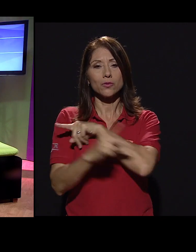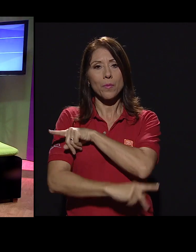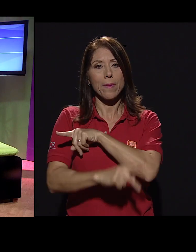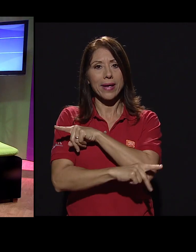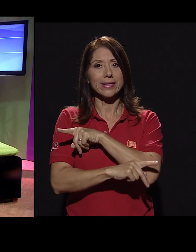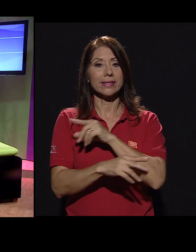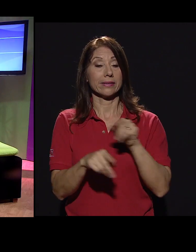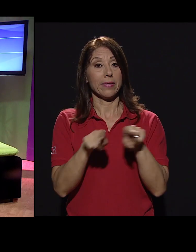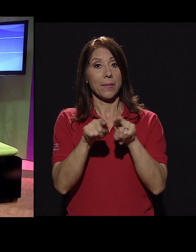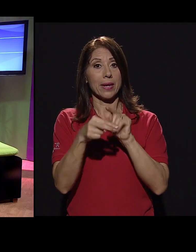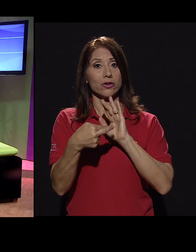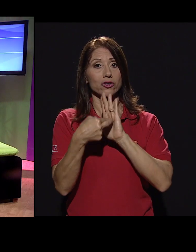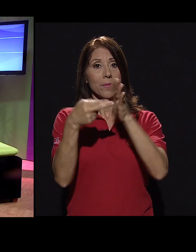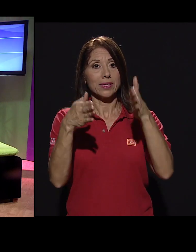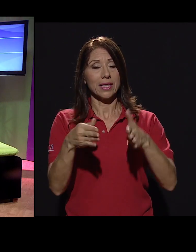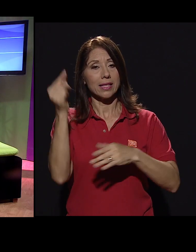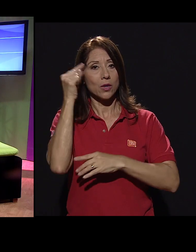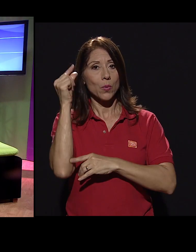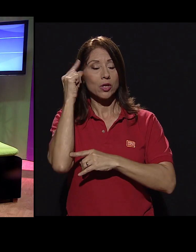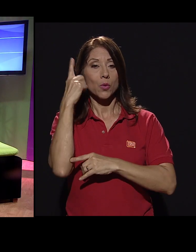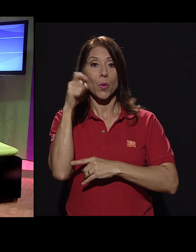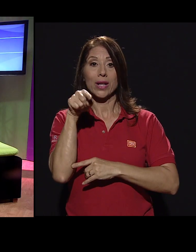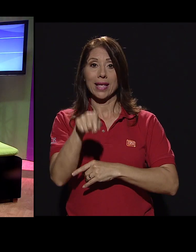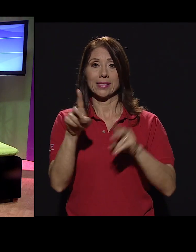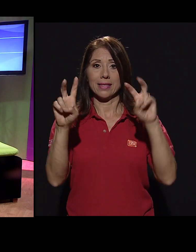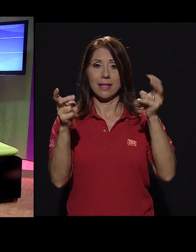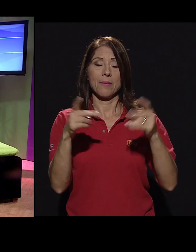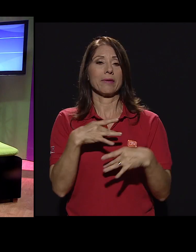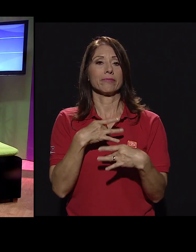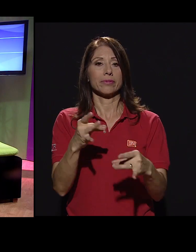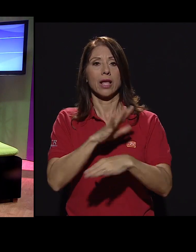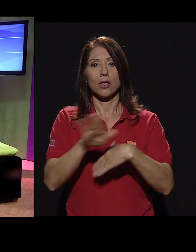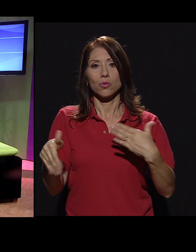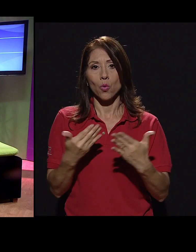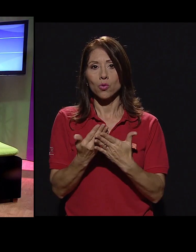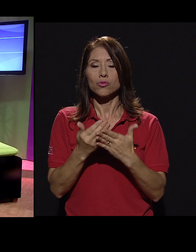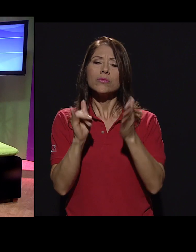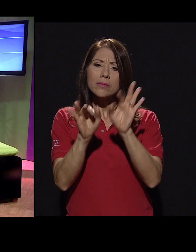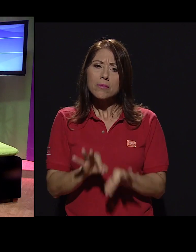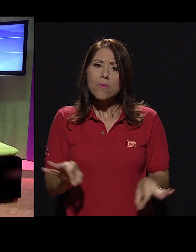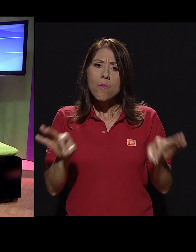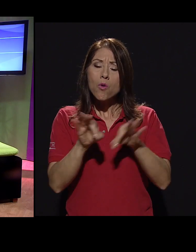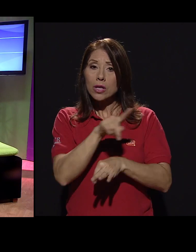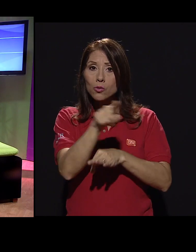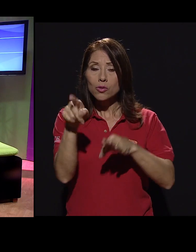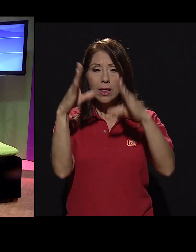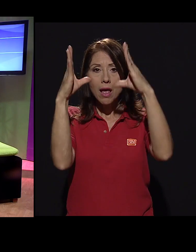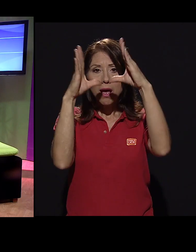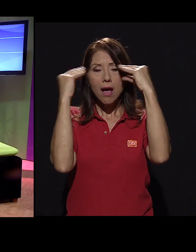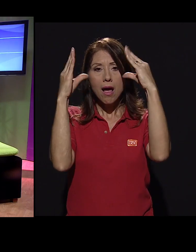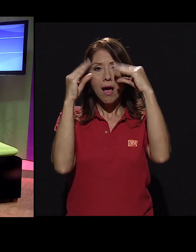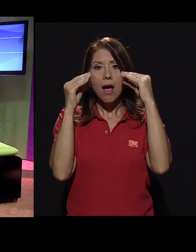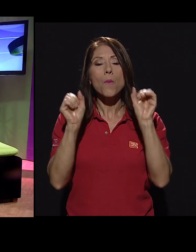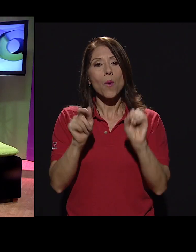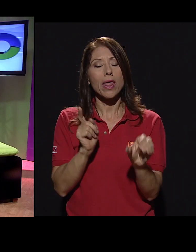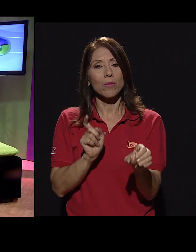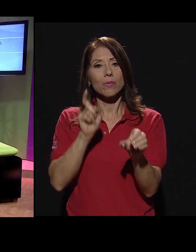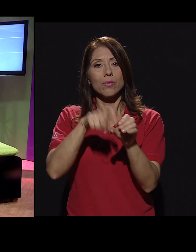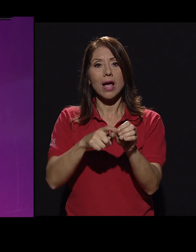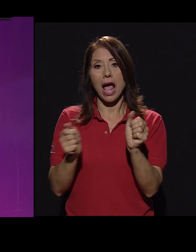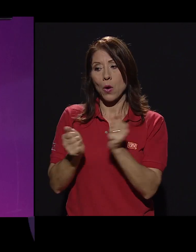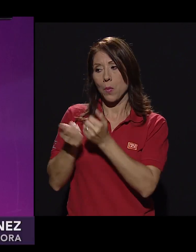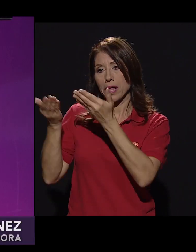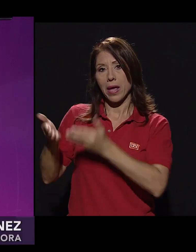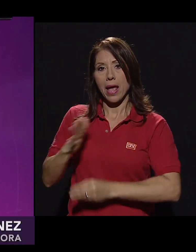representantes de los gobiernos Porque es un tema que nos compete a todos Y de ahí la relevancia De que usted se informe Y también pueda participar Nos